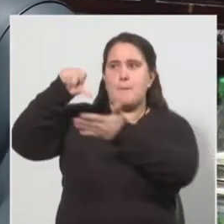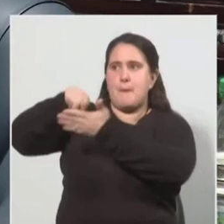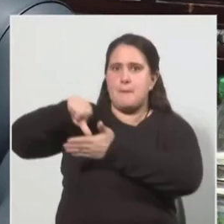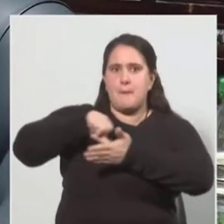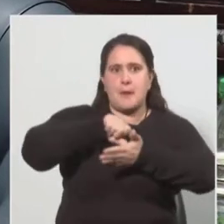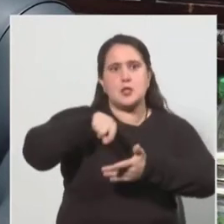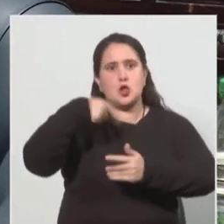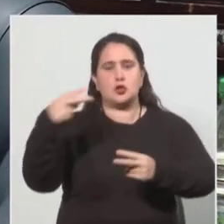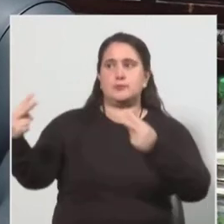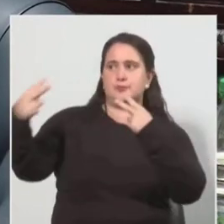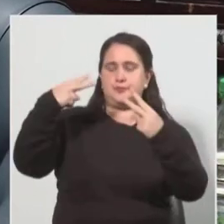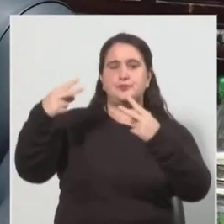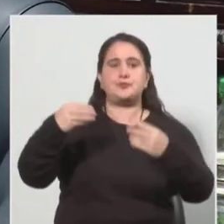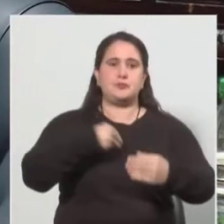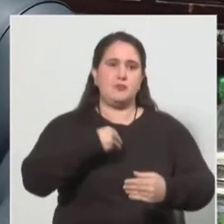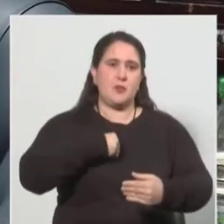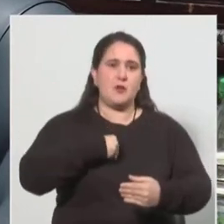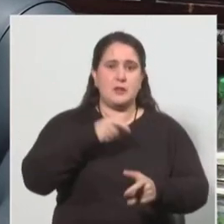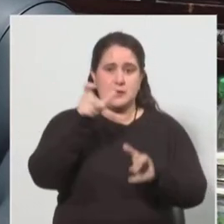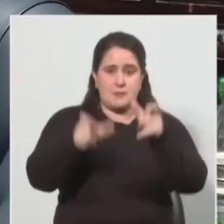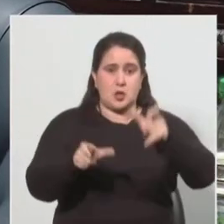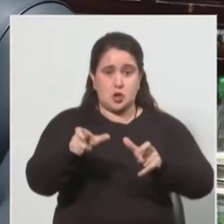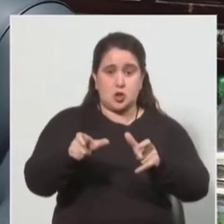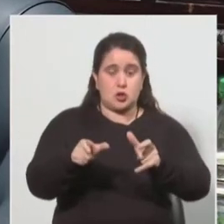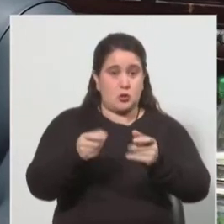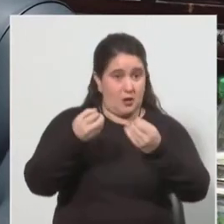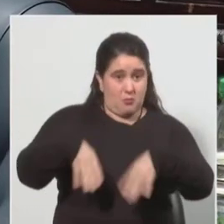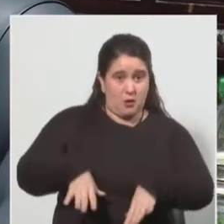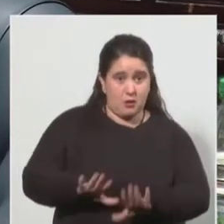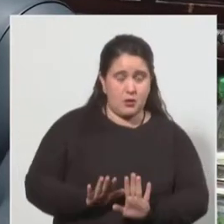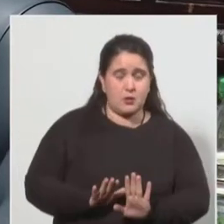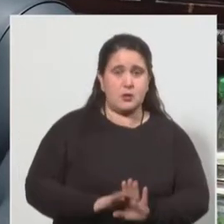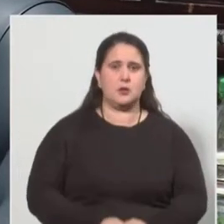Uruguay y la credibilidad del sistema ante la ciudadanía?